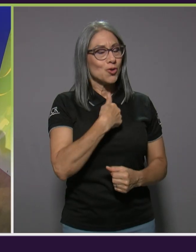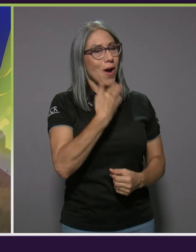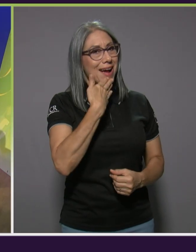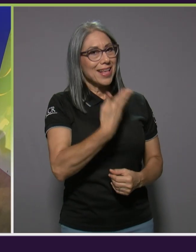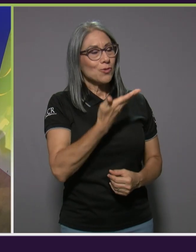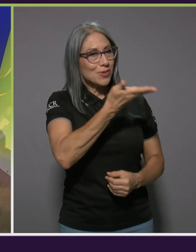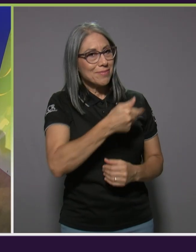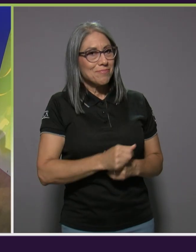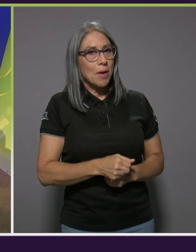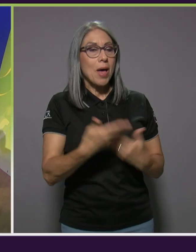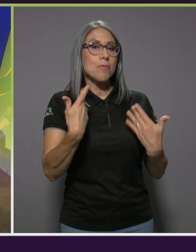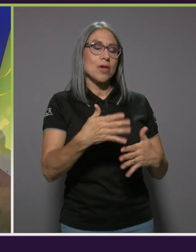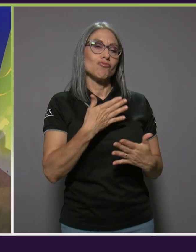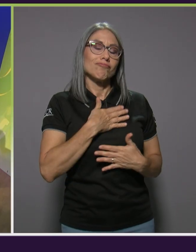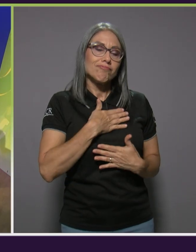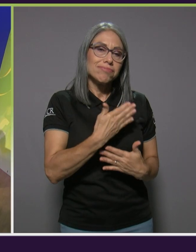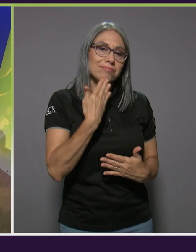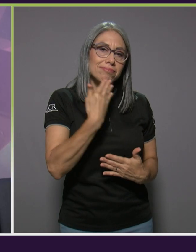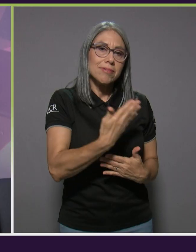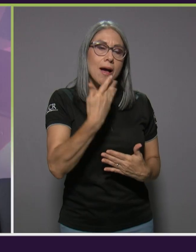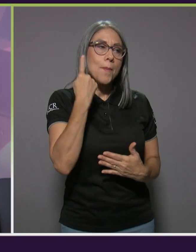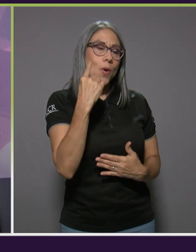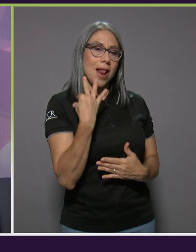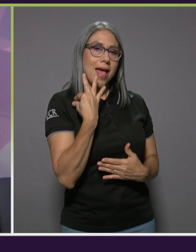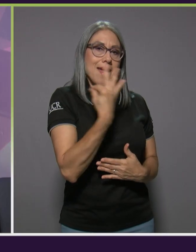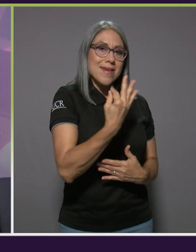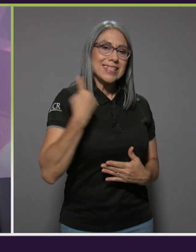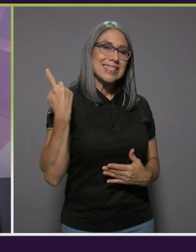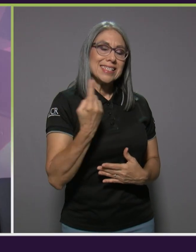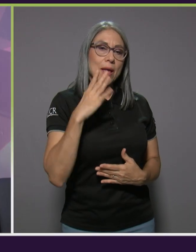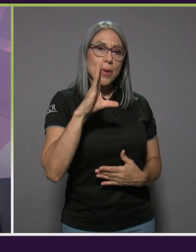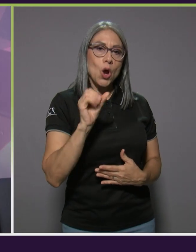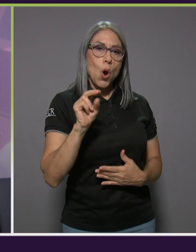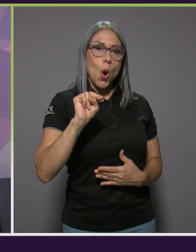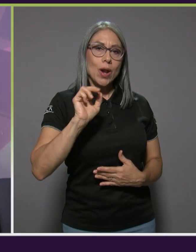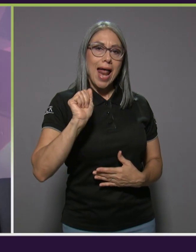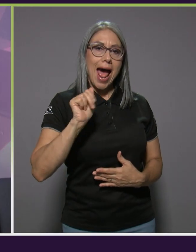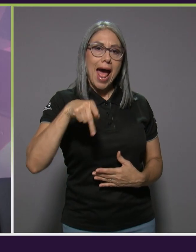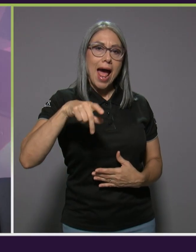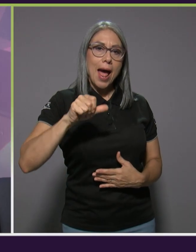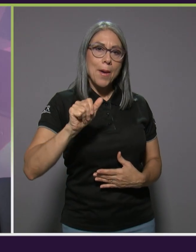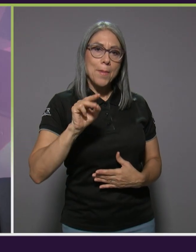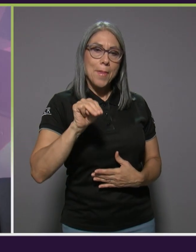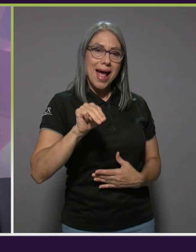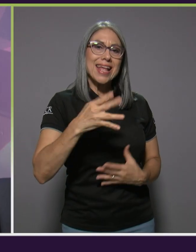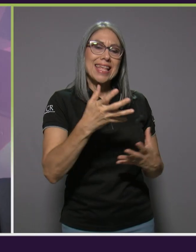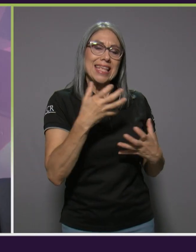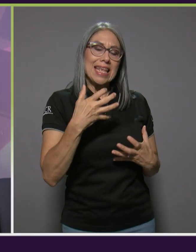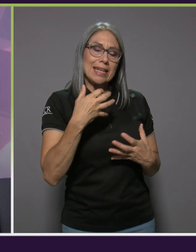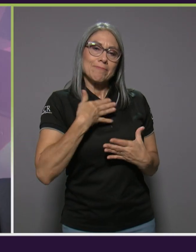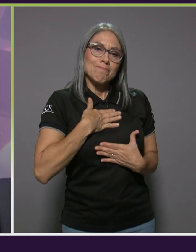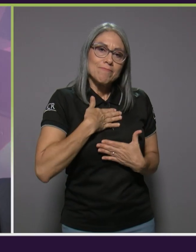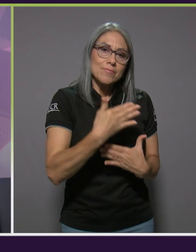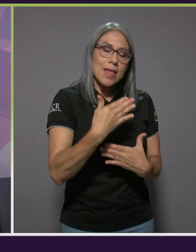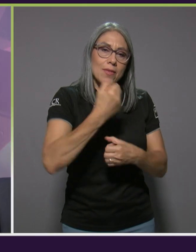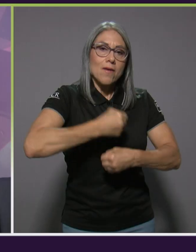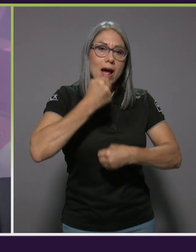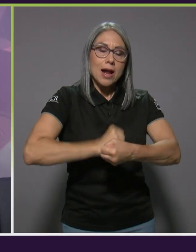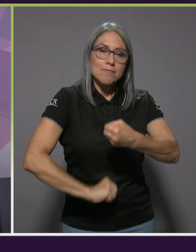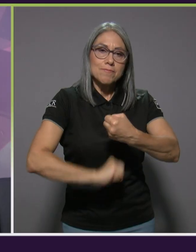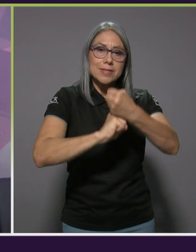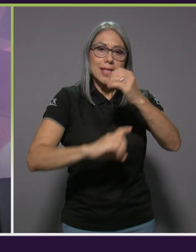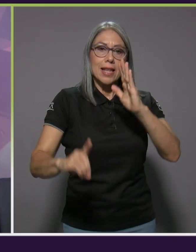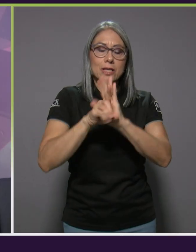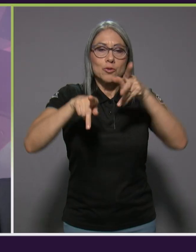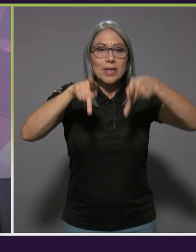María Fernanda, muy amables por la invitación. Siempre el CONAPAM anuente a poder trabajar en pro de los derechos de las personas mayores y ojalá que